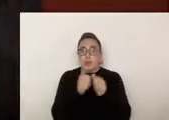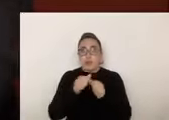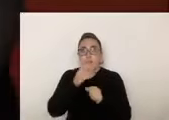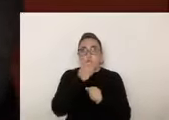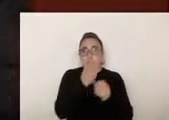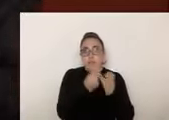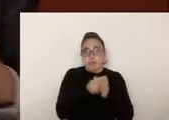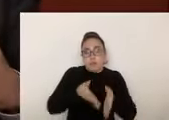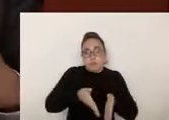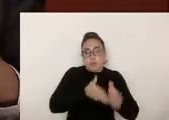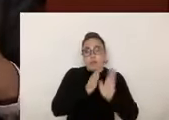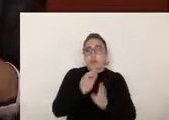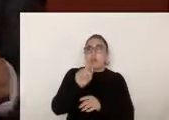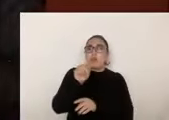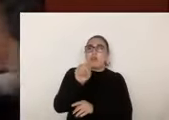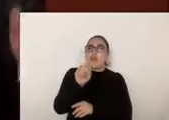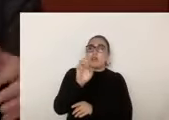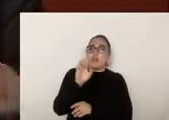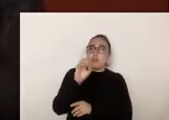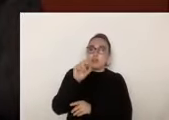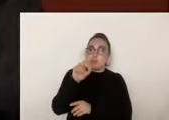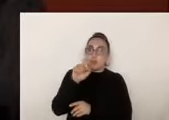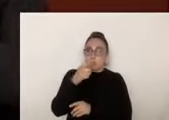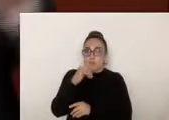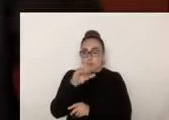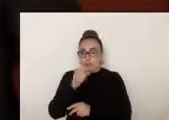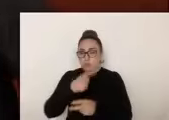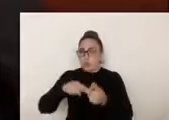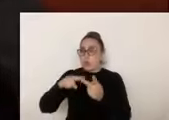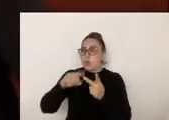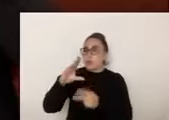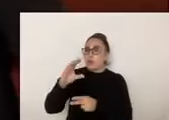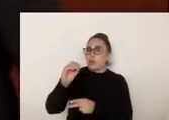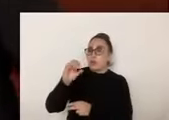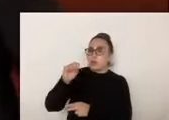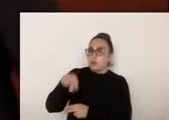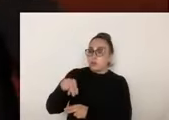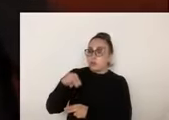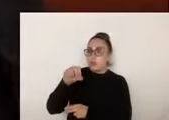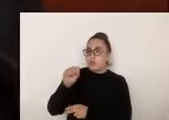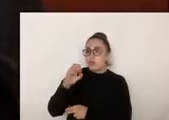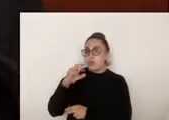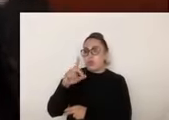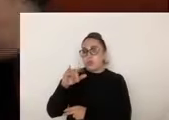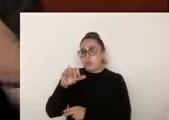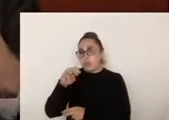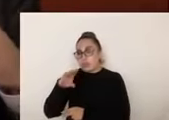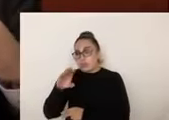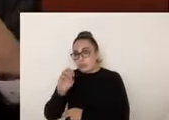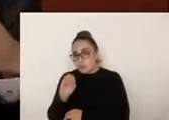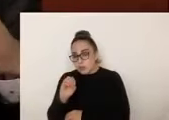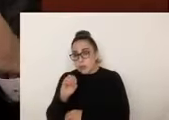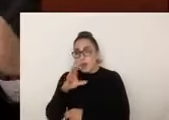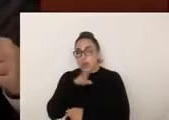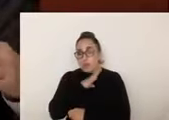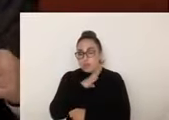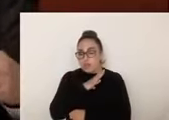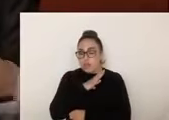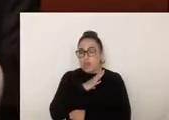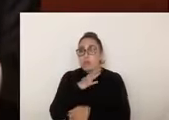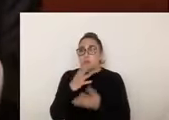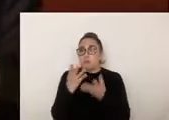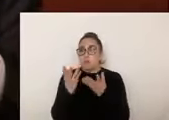consecuencialismo, más del lado del consecuencialismo, pues 12 años después está diciendo el derecho penal es... hay tantas emociones, hay